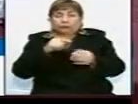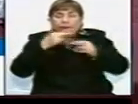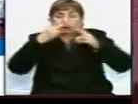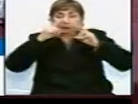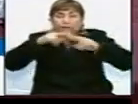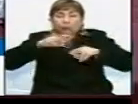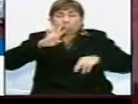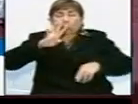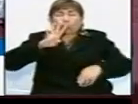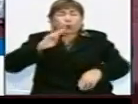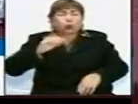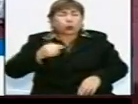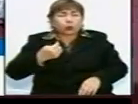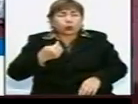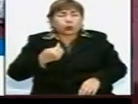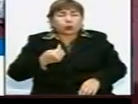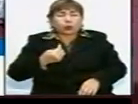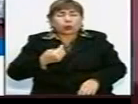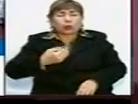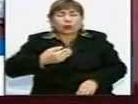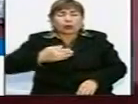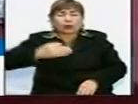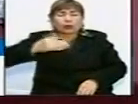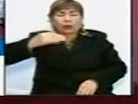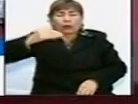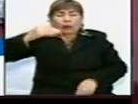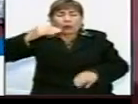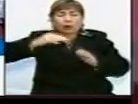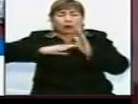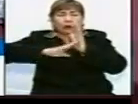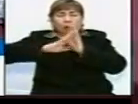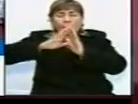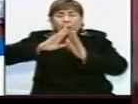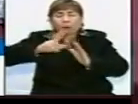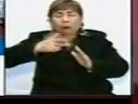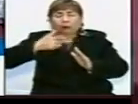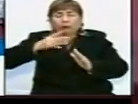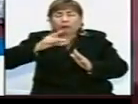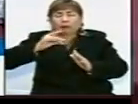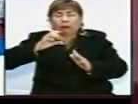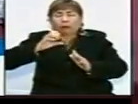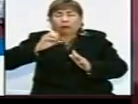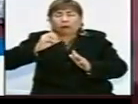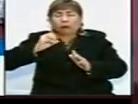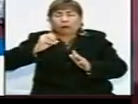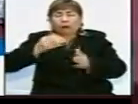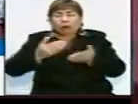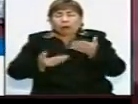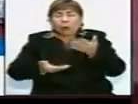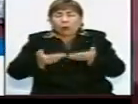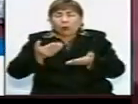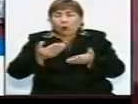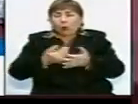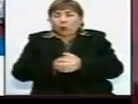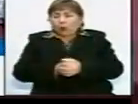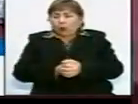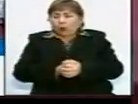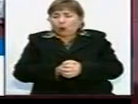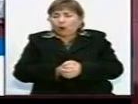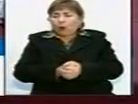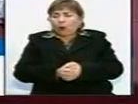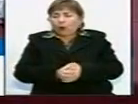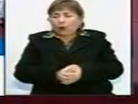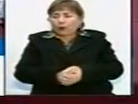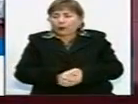con cuatro mil en el niño costero se de bordo con 3800 entonces claro